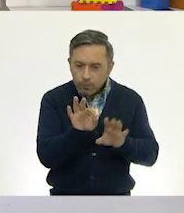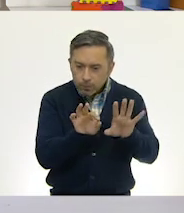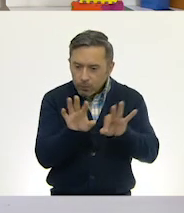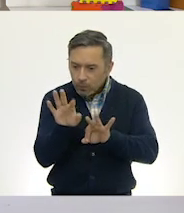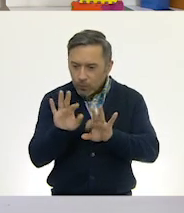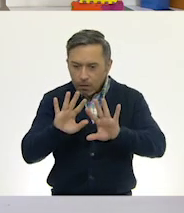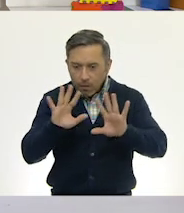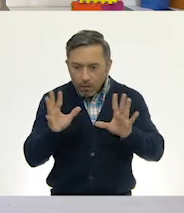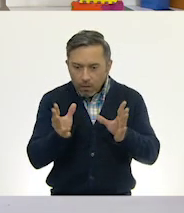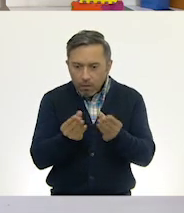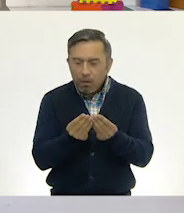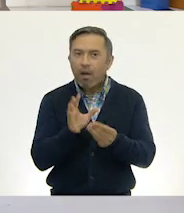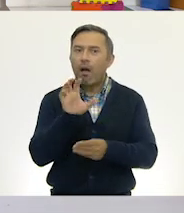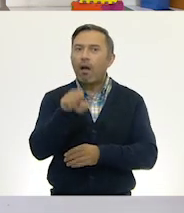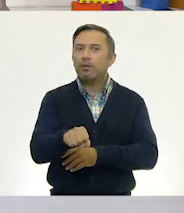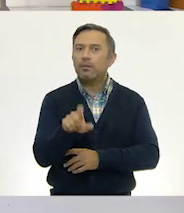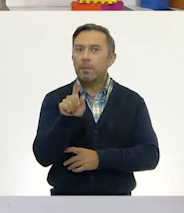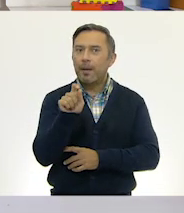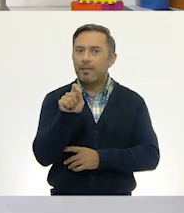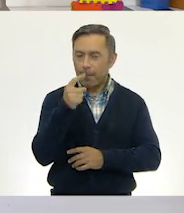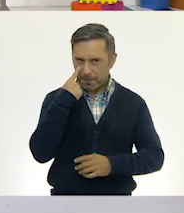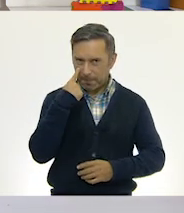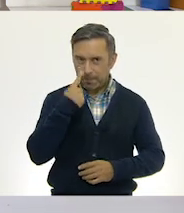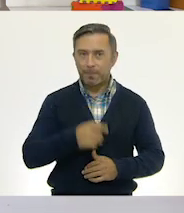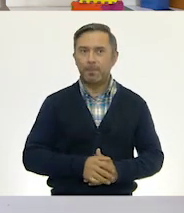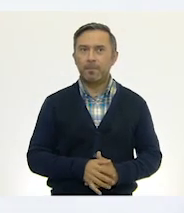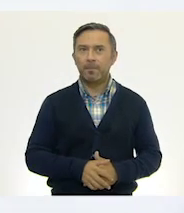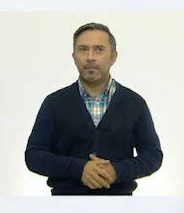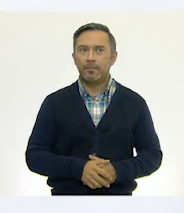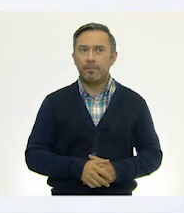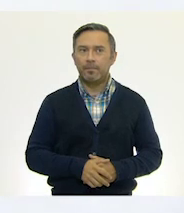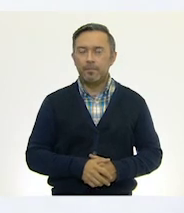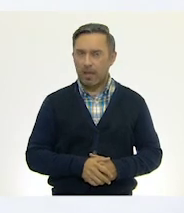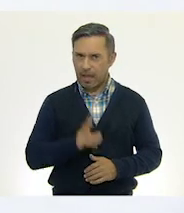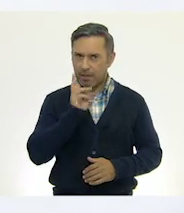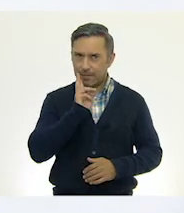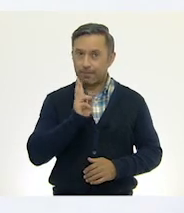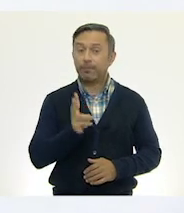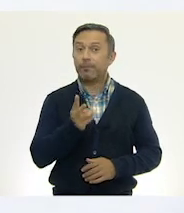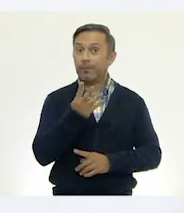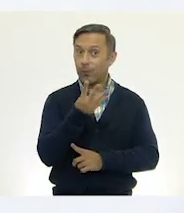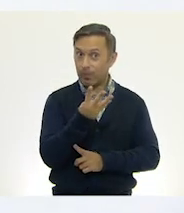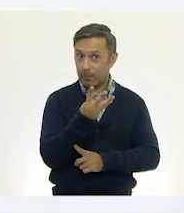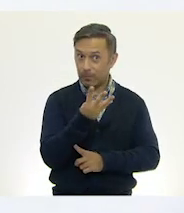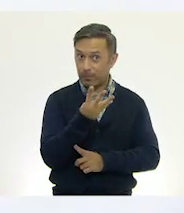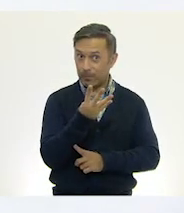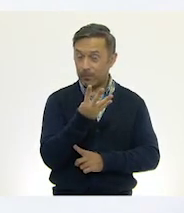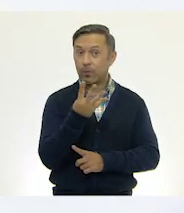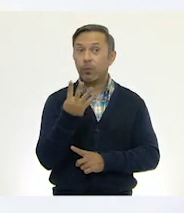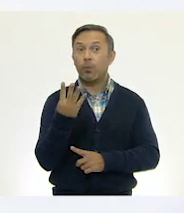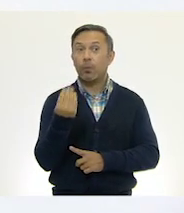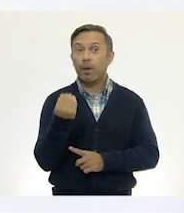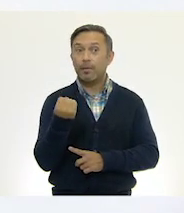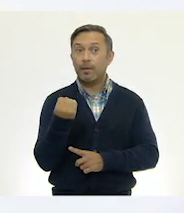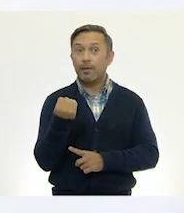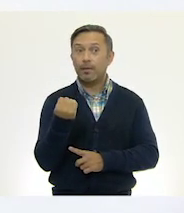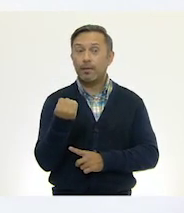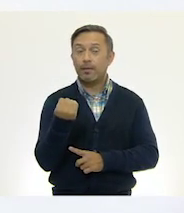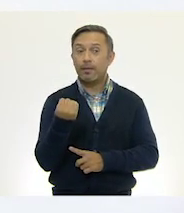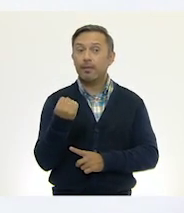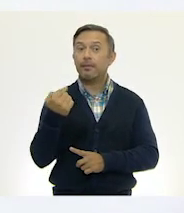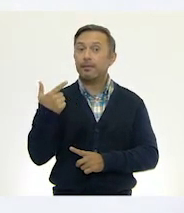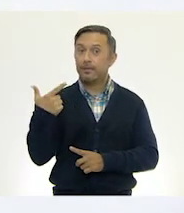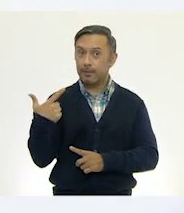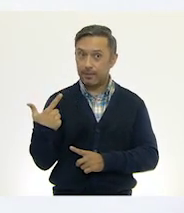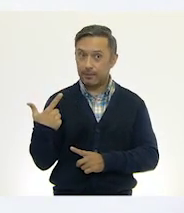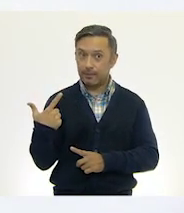A ver, piénsenlo. 4, 4, 9